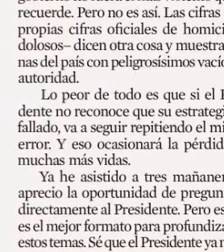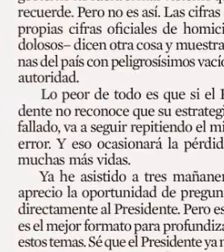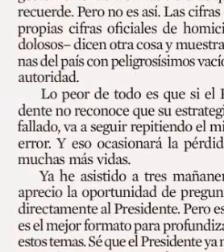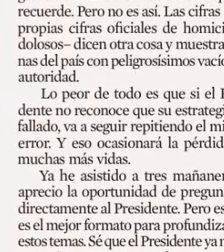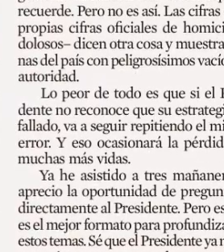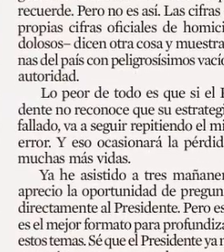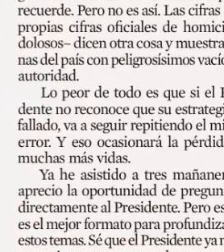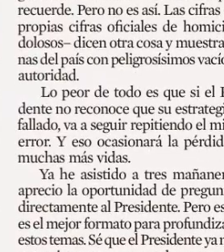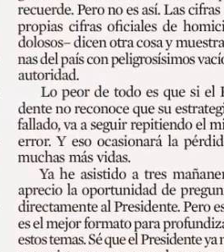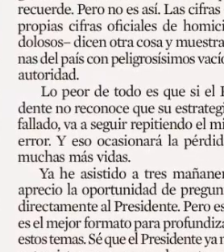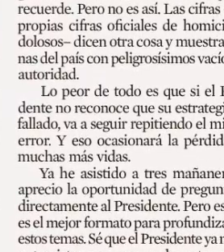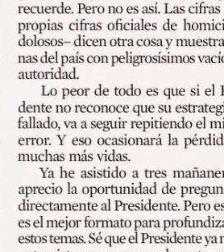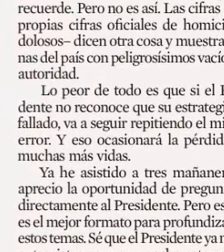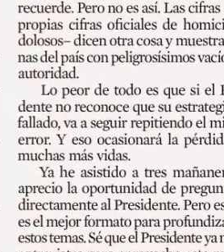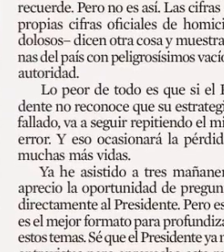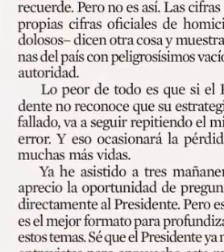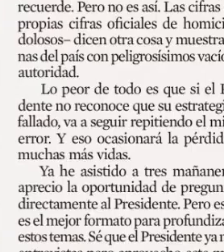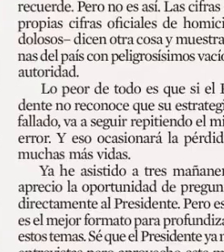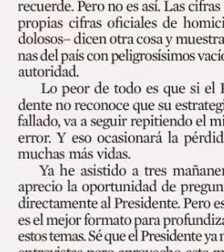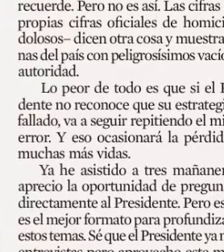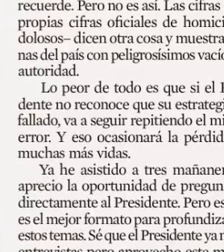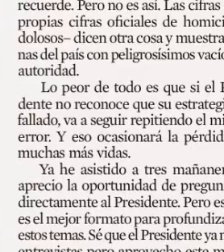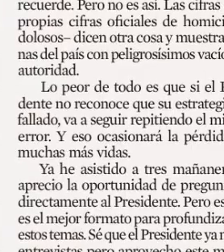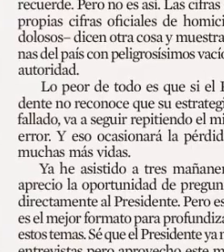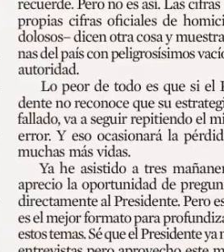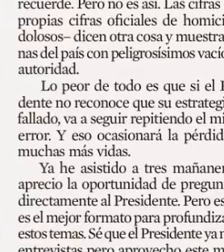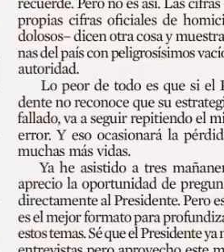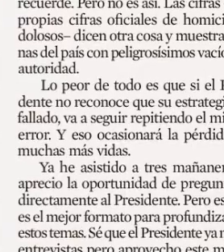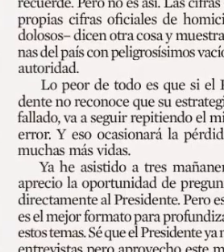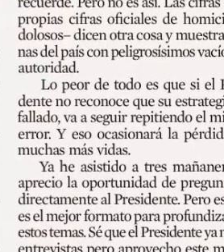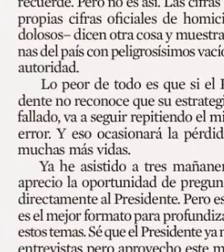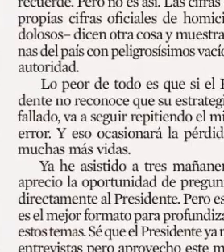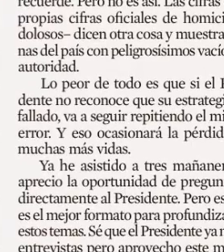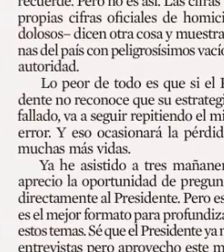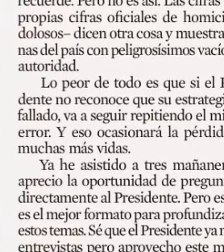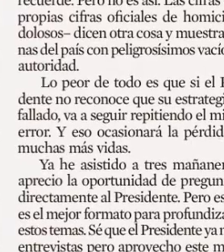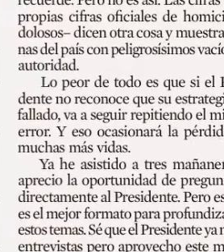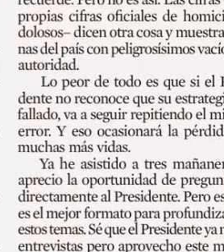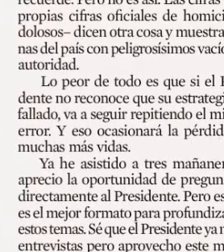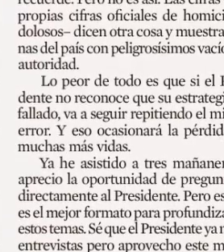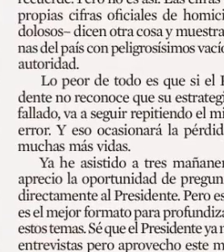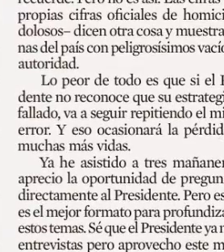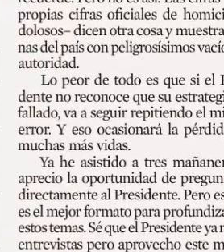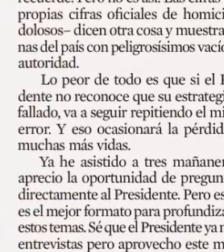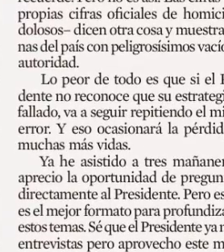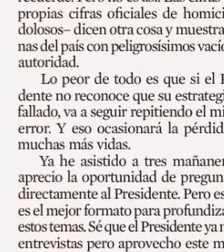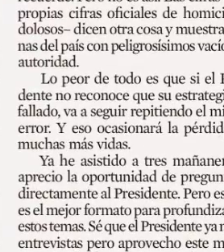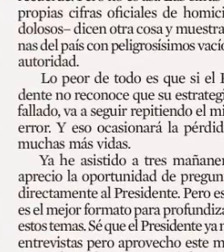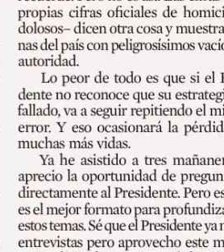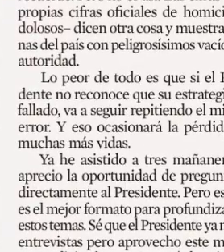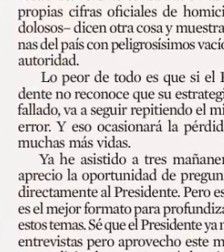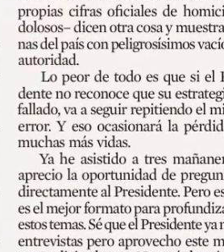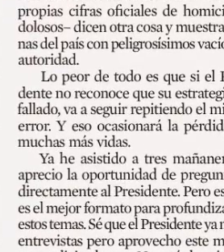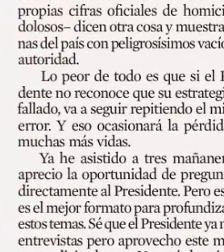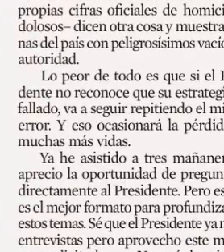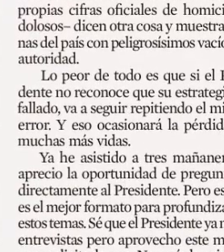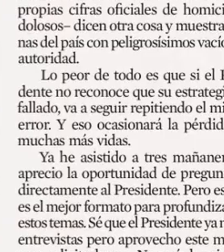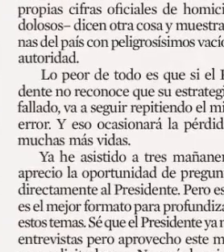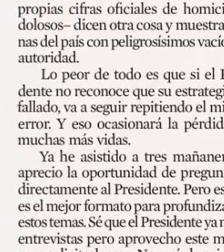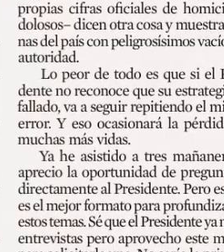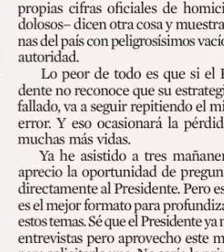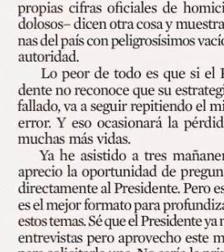de la Guardia Nacional no ha funcionado, acusó el periodista en su columna. Reveló que en el gobierno de Enrique Peña Nieto